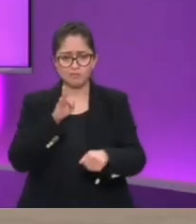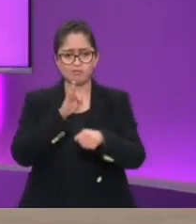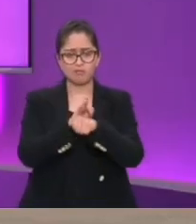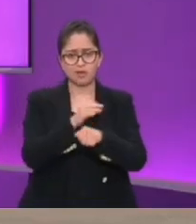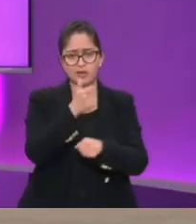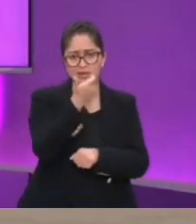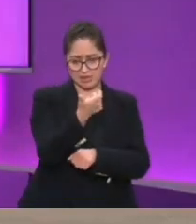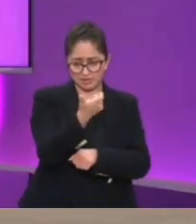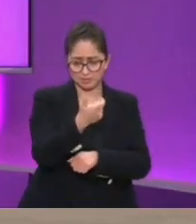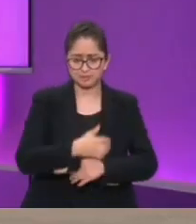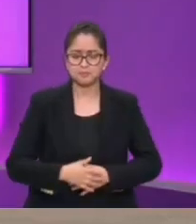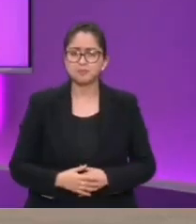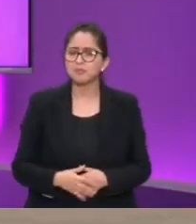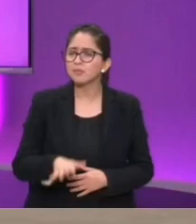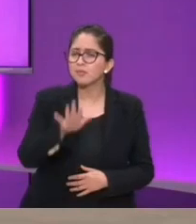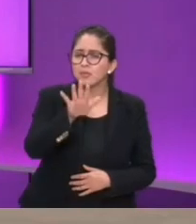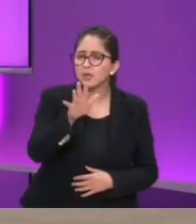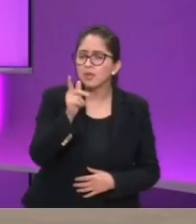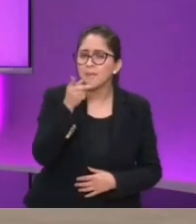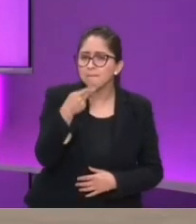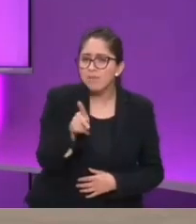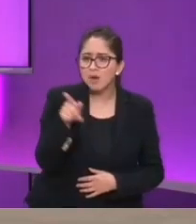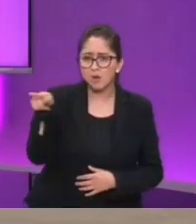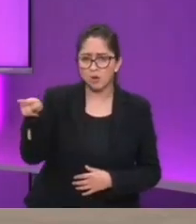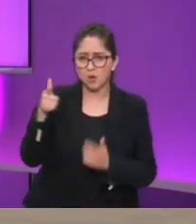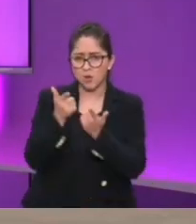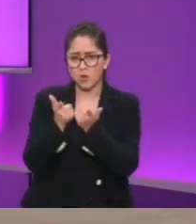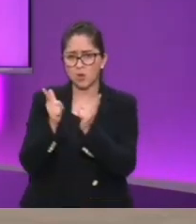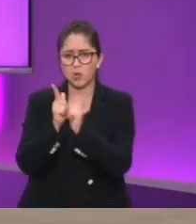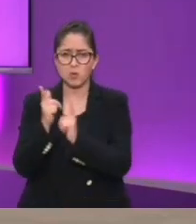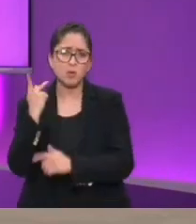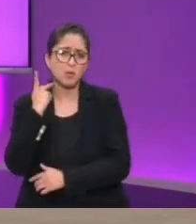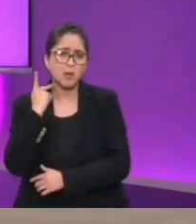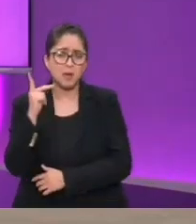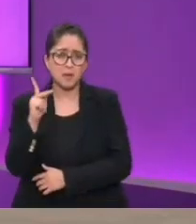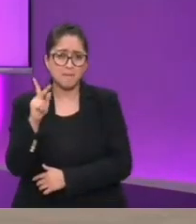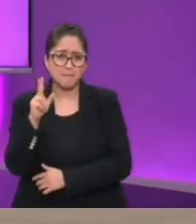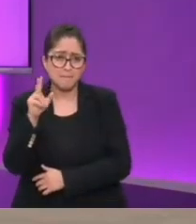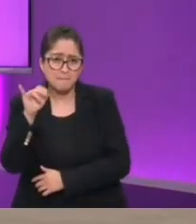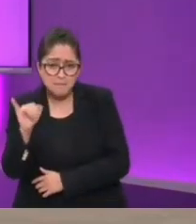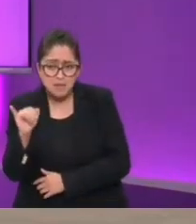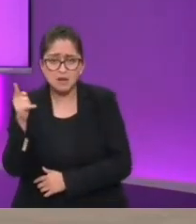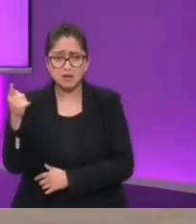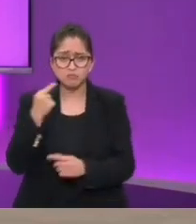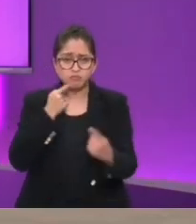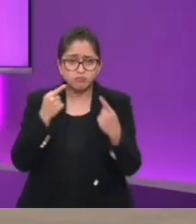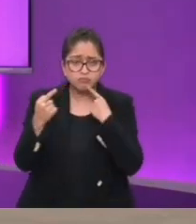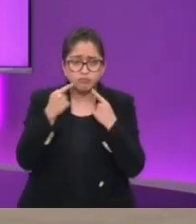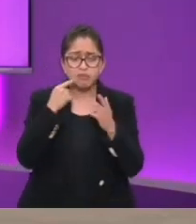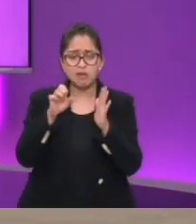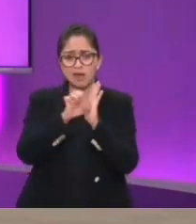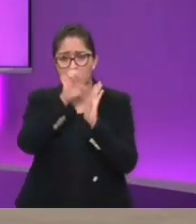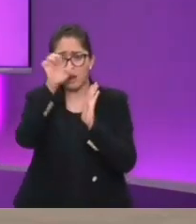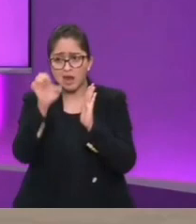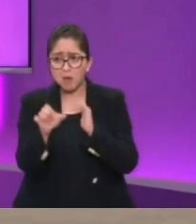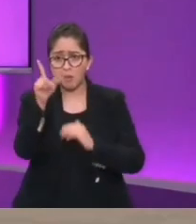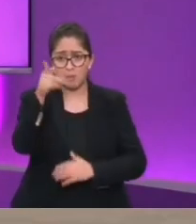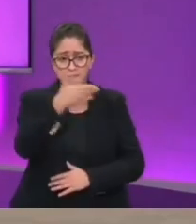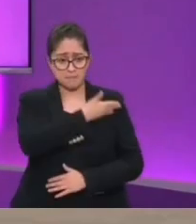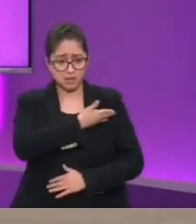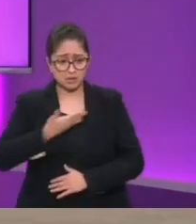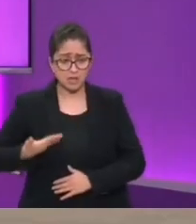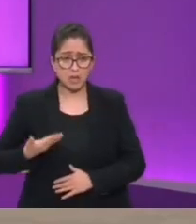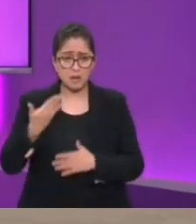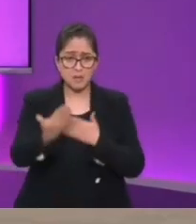en el PRI ya no irían en votación con Morena en torno al presupuesto que presente el Ejecutivo Federal en